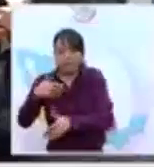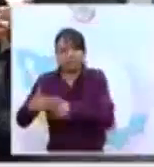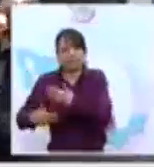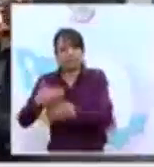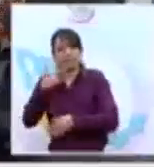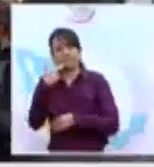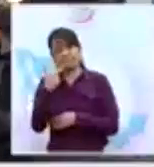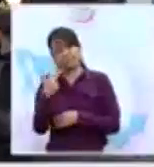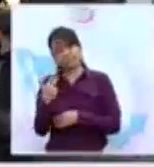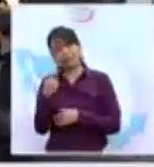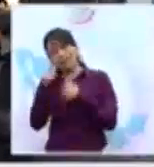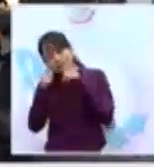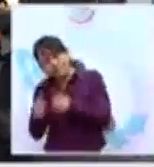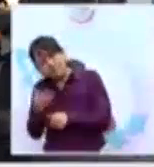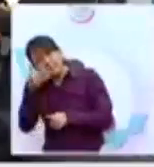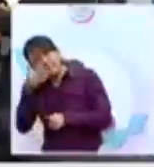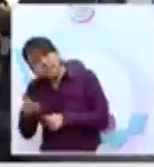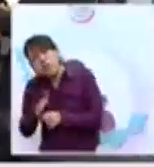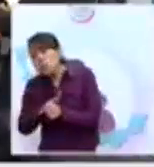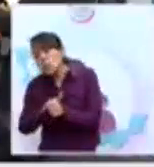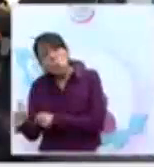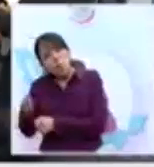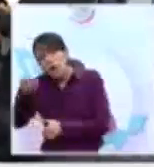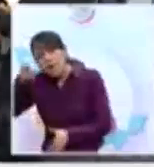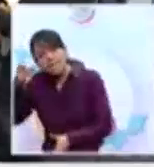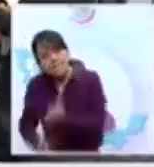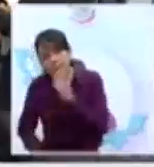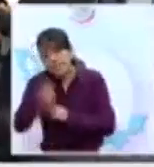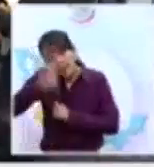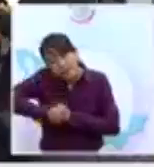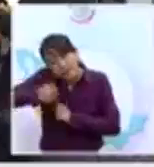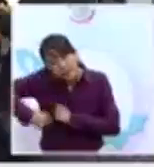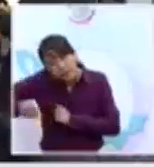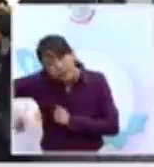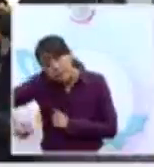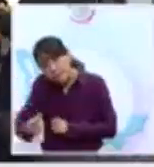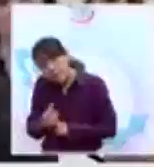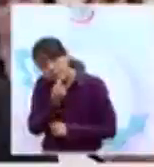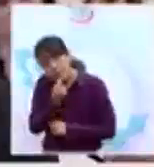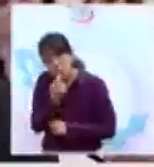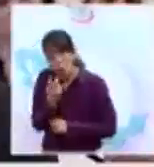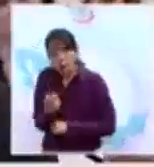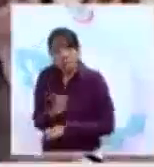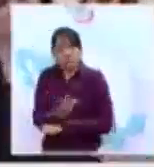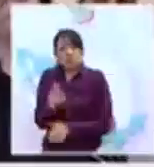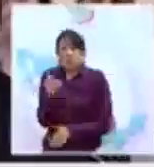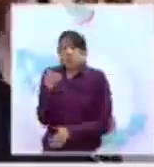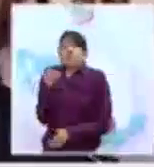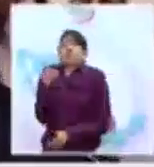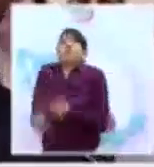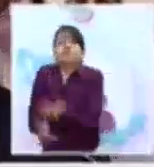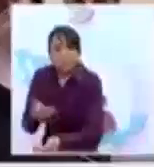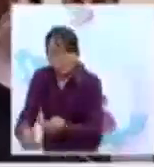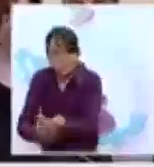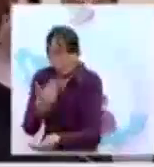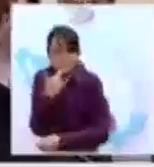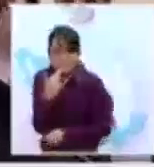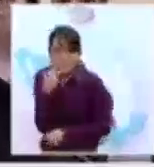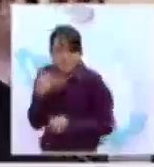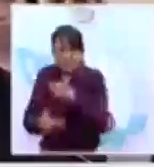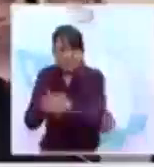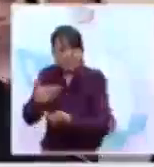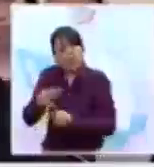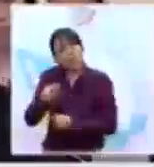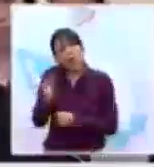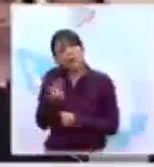carencias objetivas que cada uno de los niños tiene, ese el avance lo tenemos que ver mes a mes. No tenemos que esperarnos de